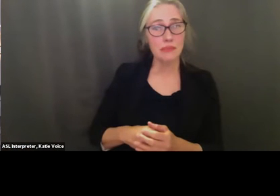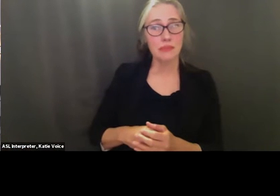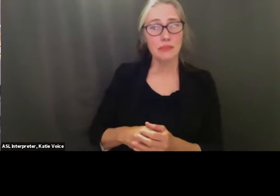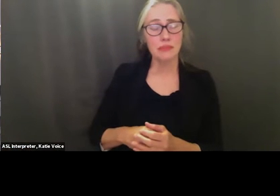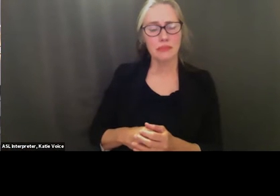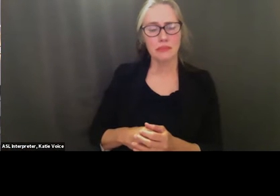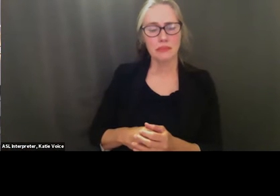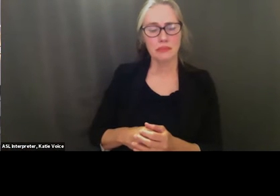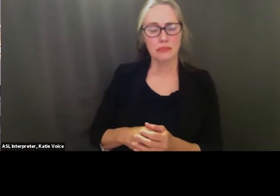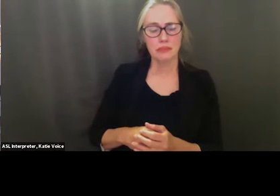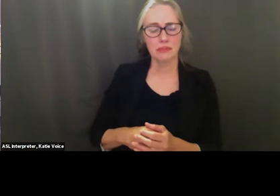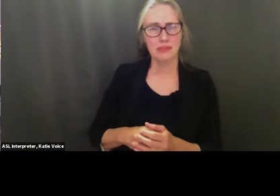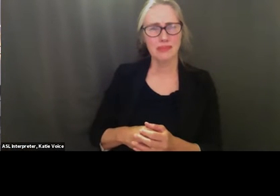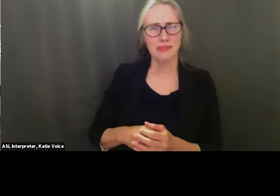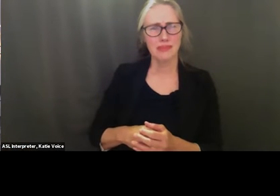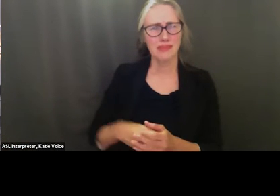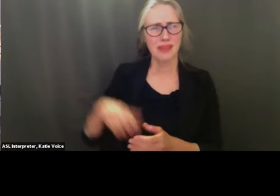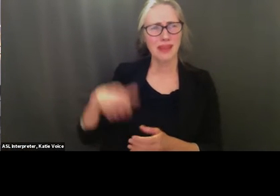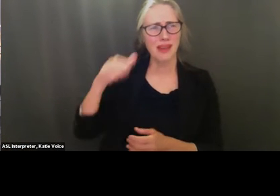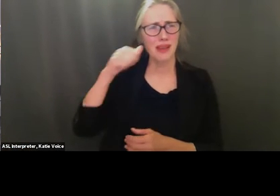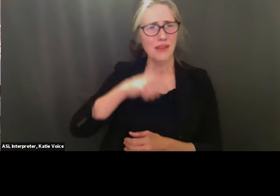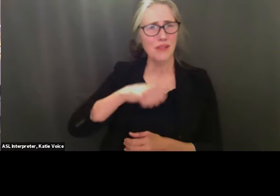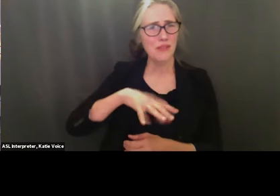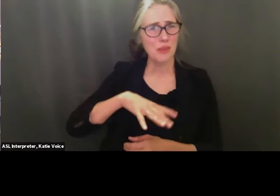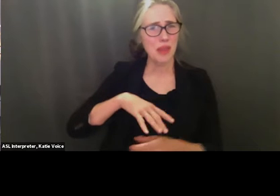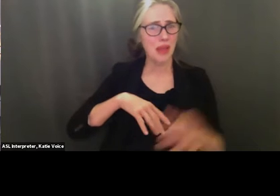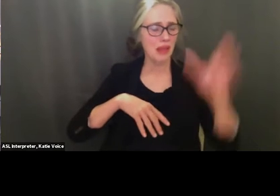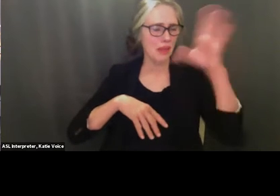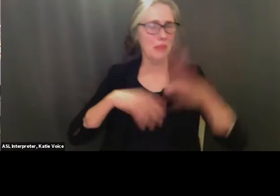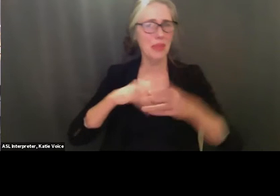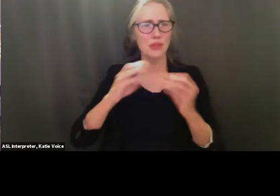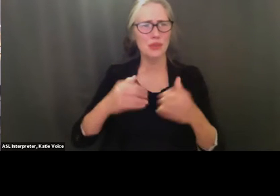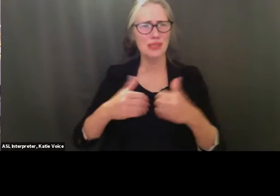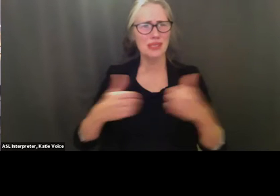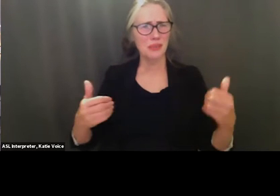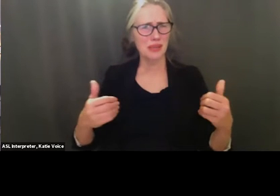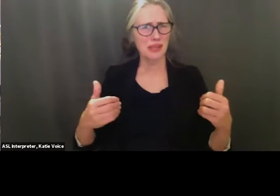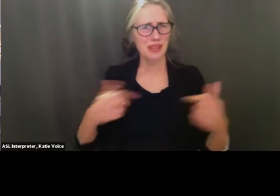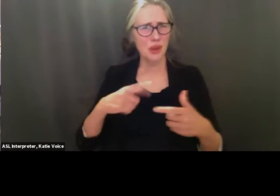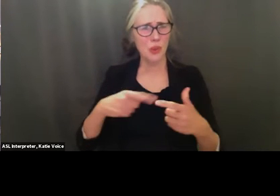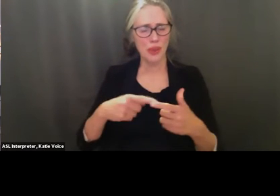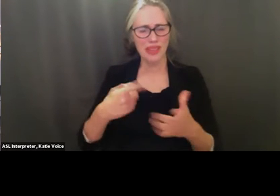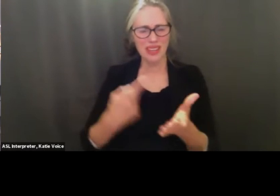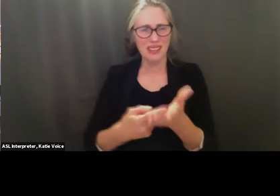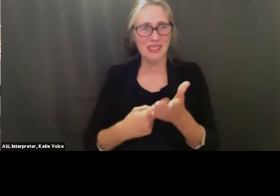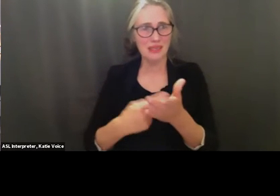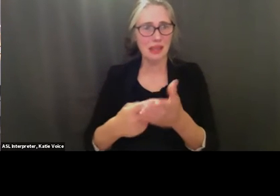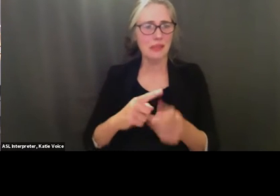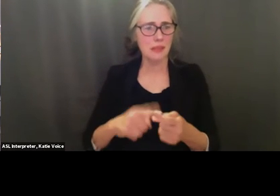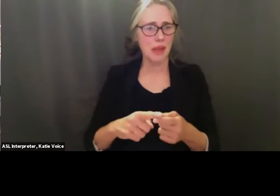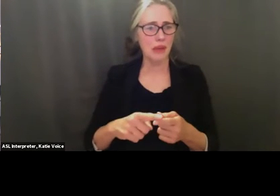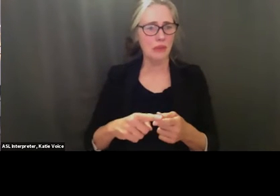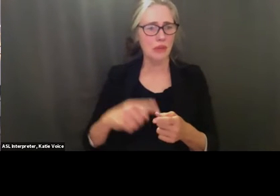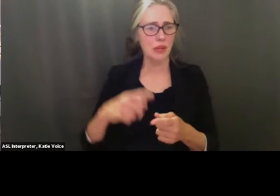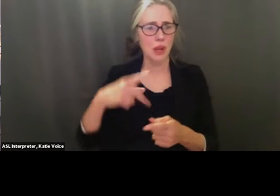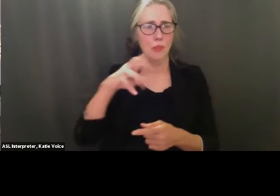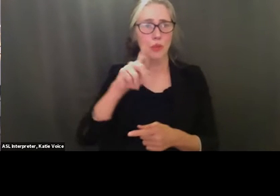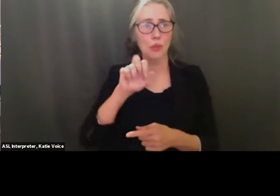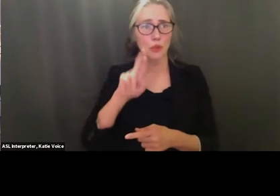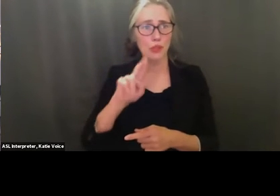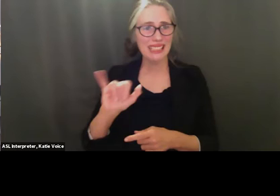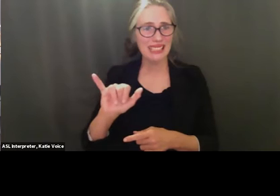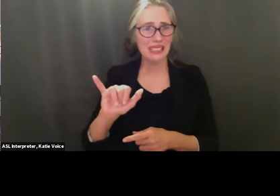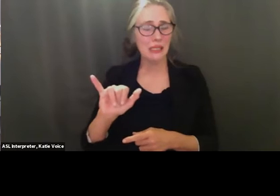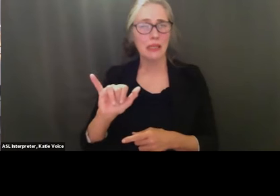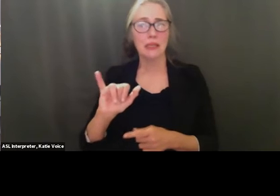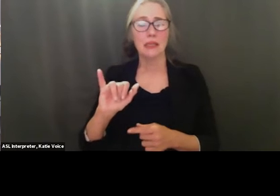que por qué los estudiantes, las mujeres y hombres están siendo separados para hablar sobre